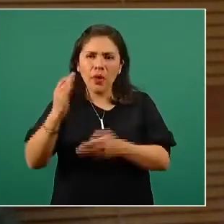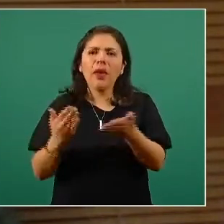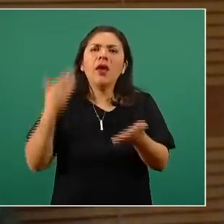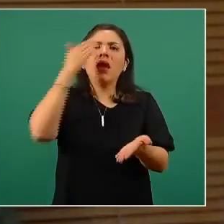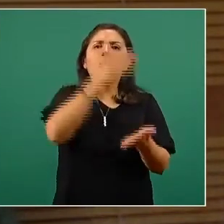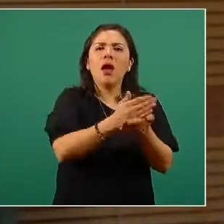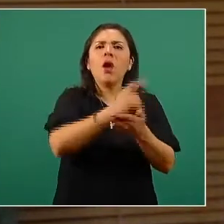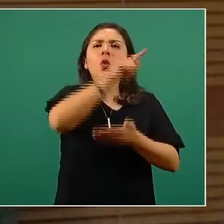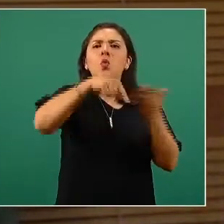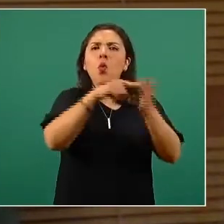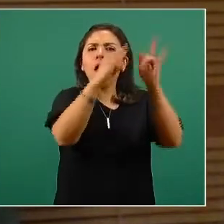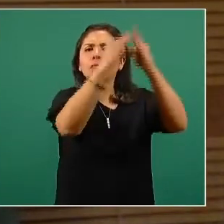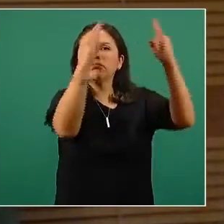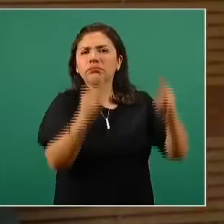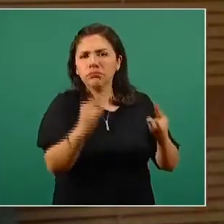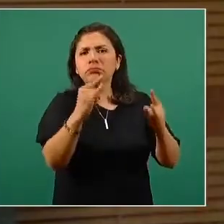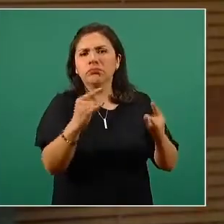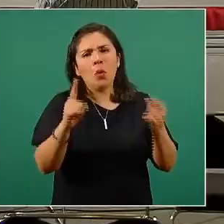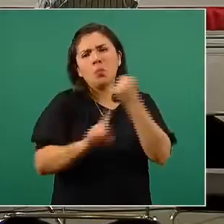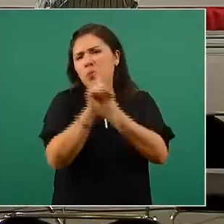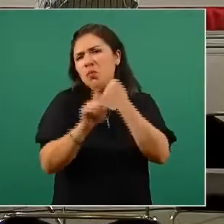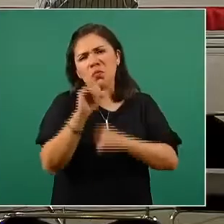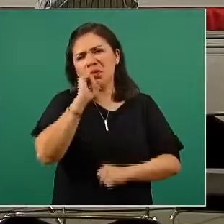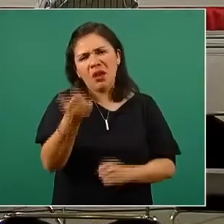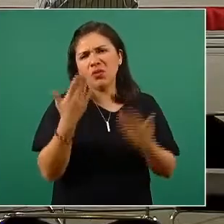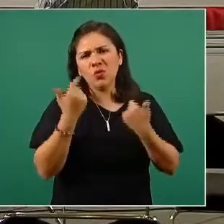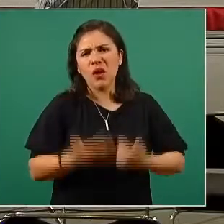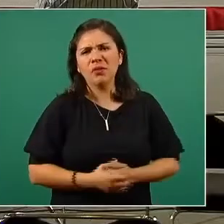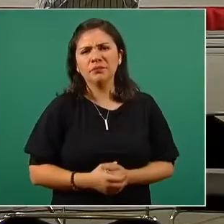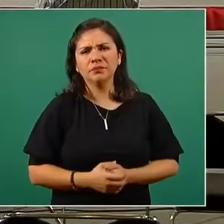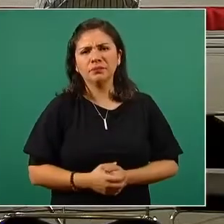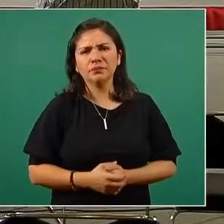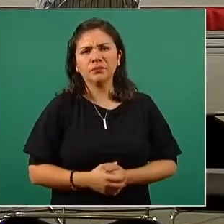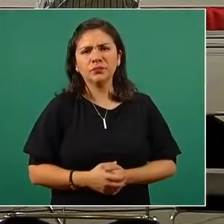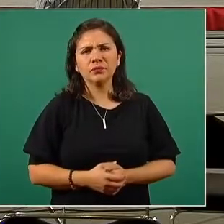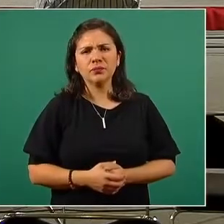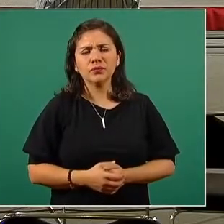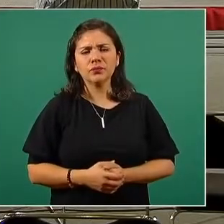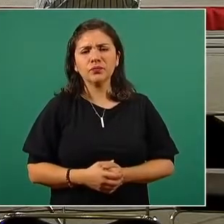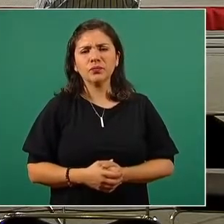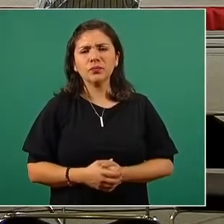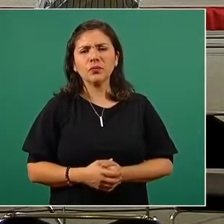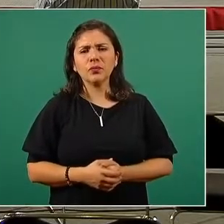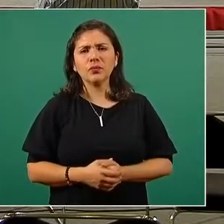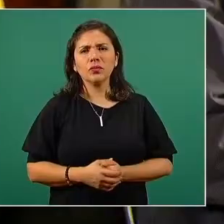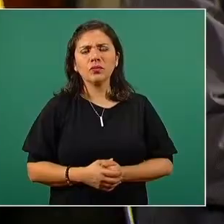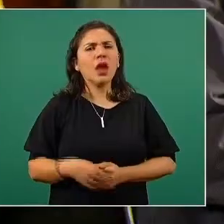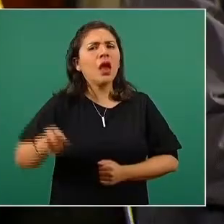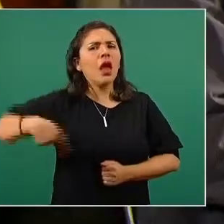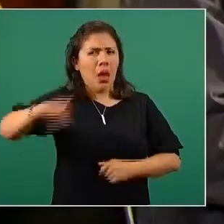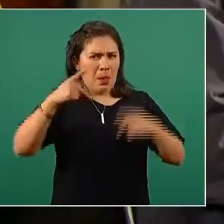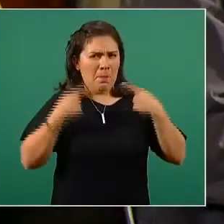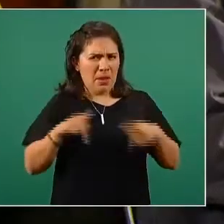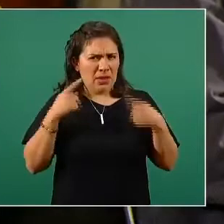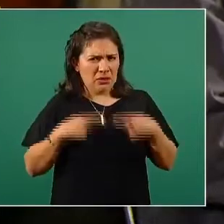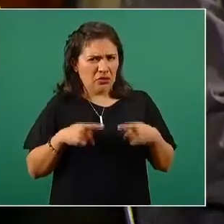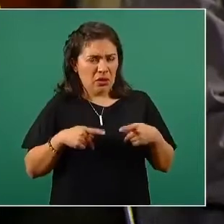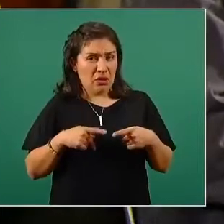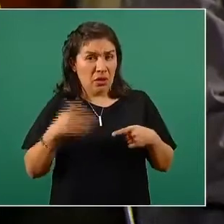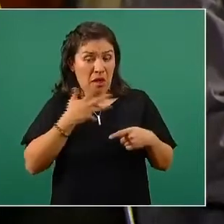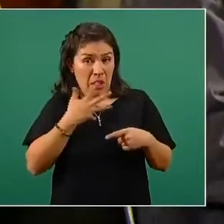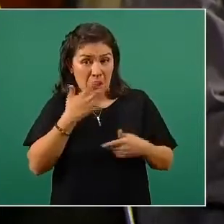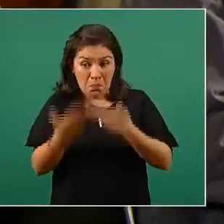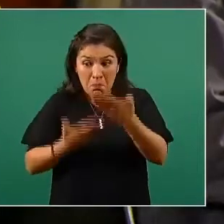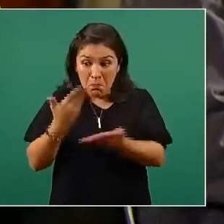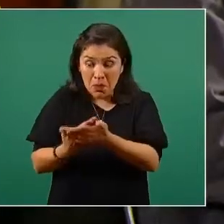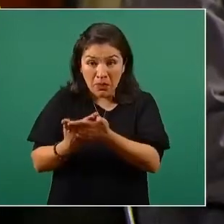los sitios y se vacunarán sin problema. A ellos no se les... Perdón, a ellos, por ejemplo, no se les va a pedir